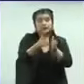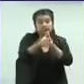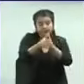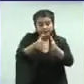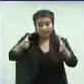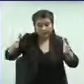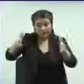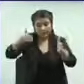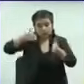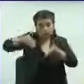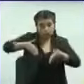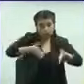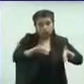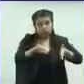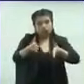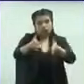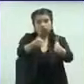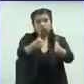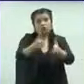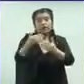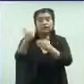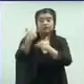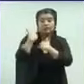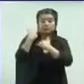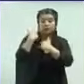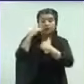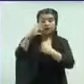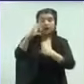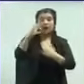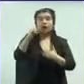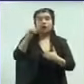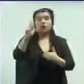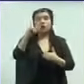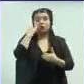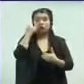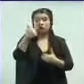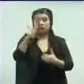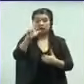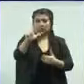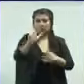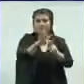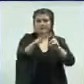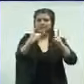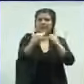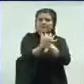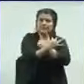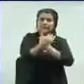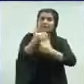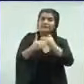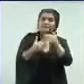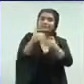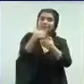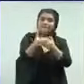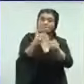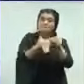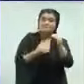red vial asignada a Covial, un fenómeno orgánico que ocurre a medida que se va desarrollando